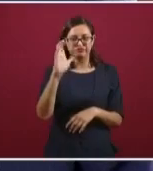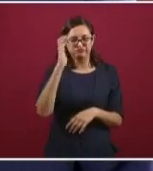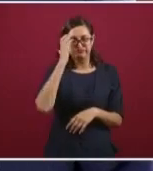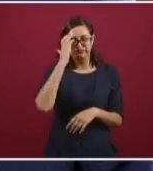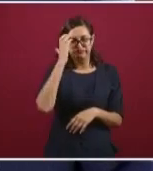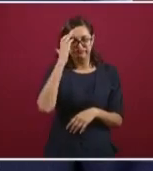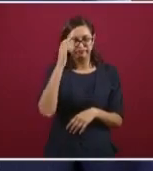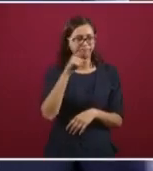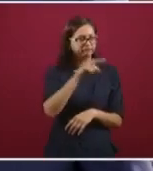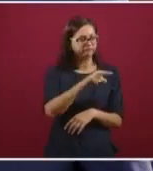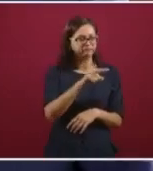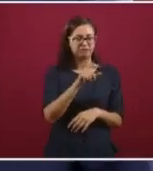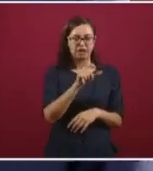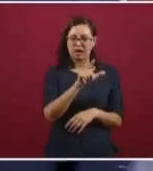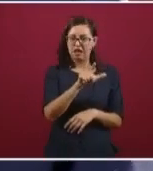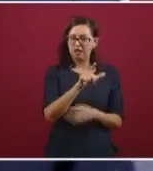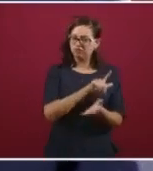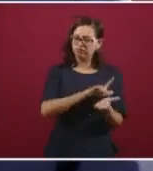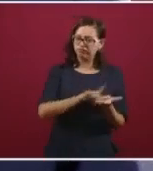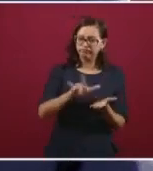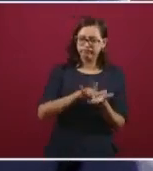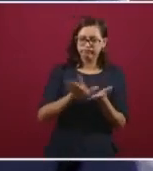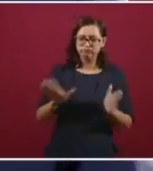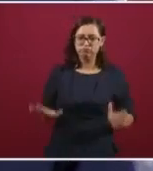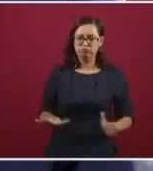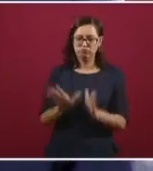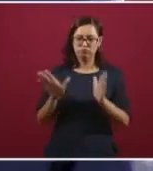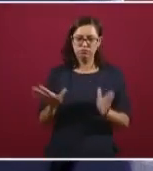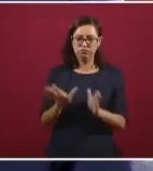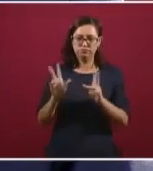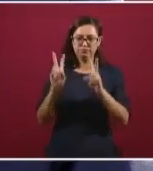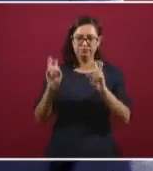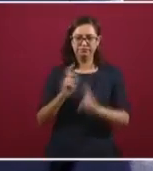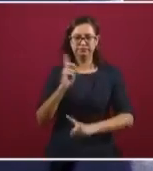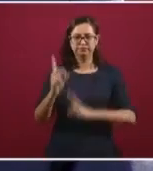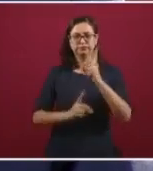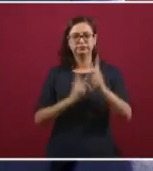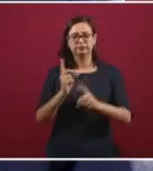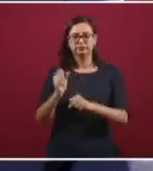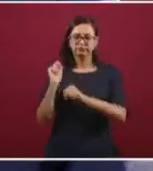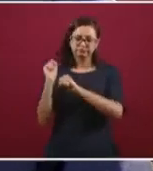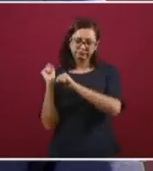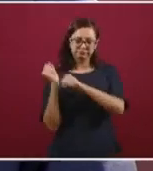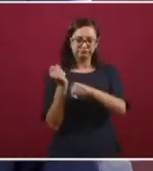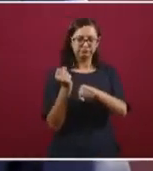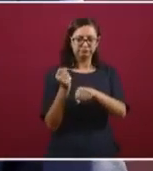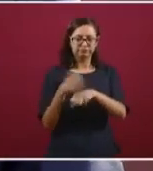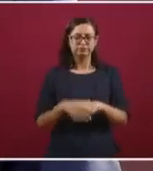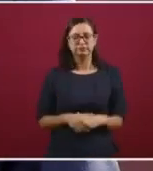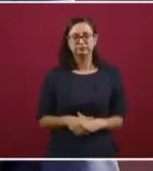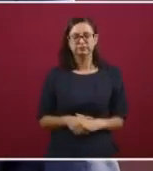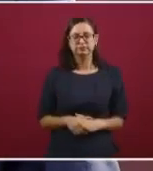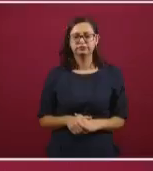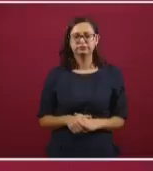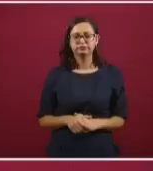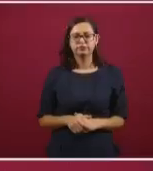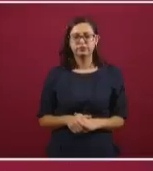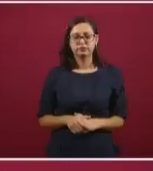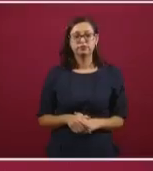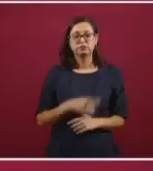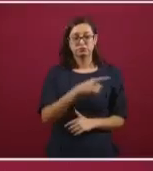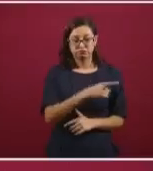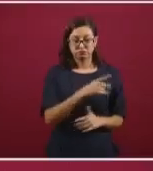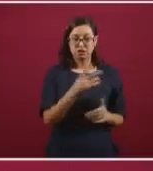mucho el béisbol, y es muy buena la